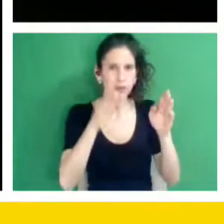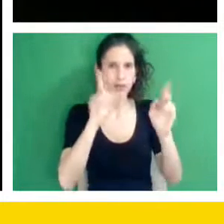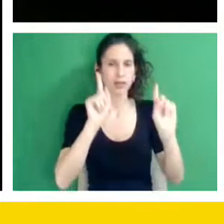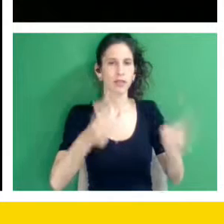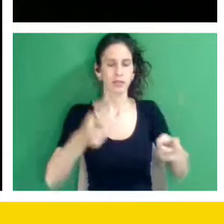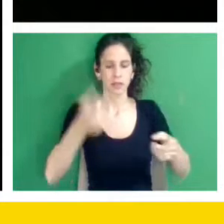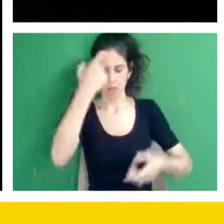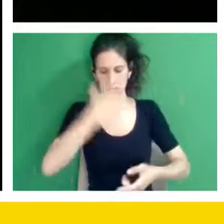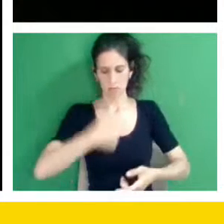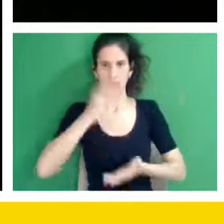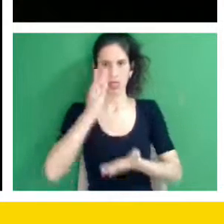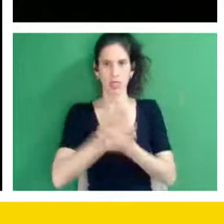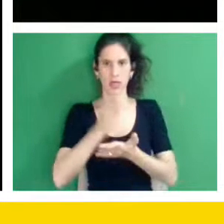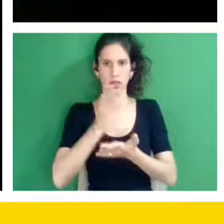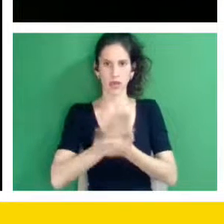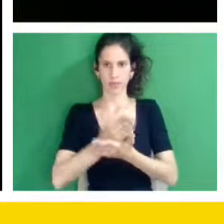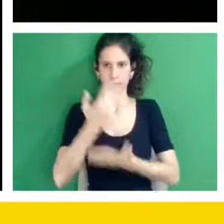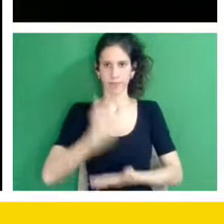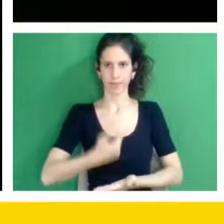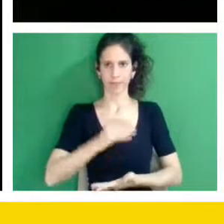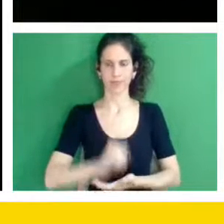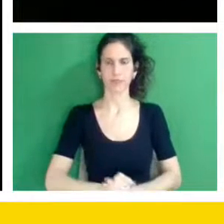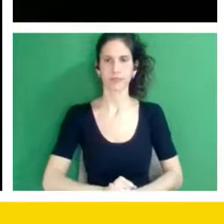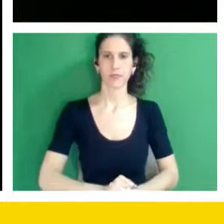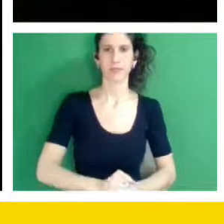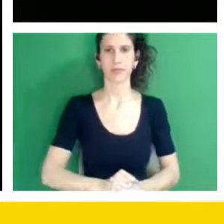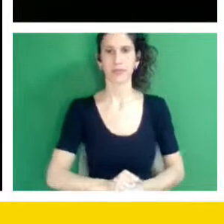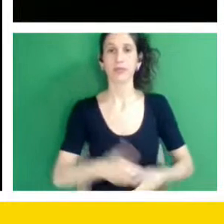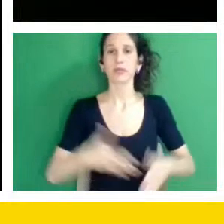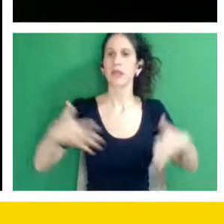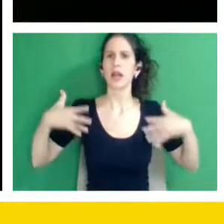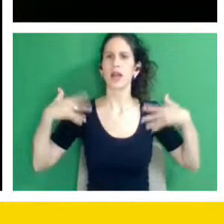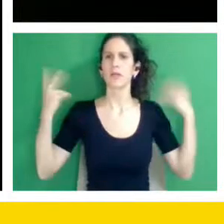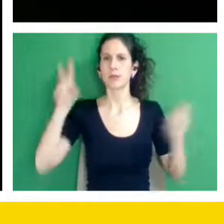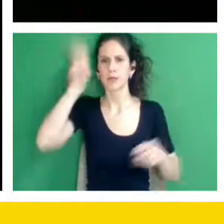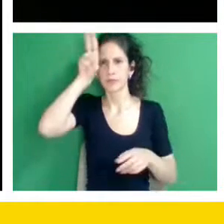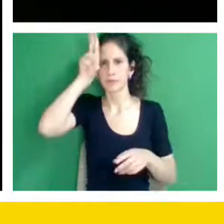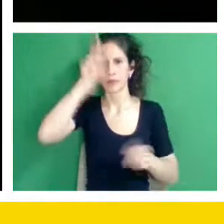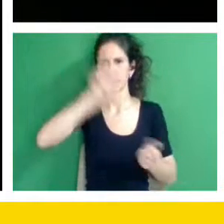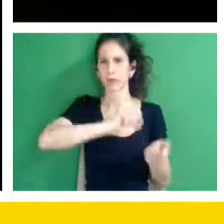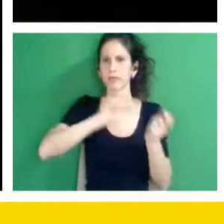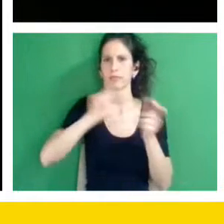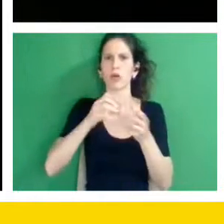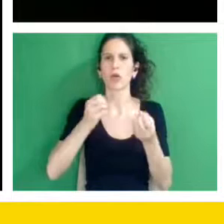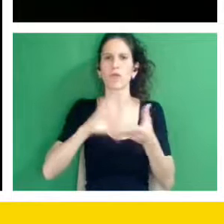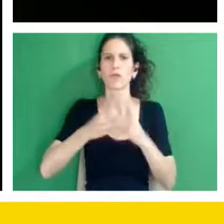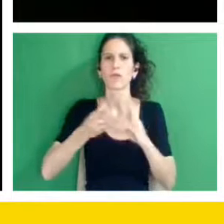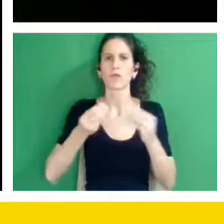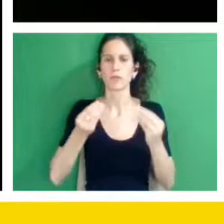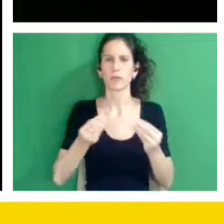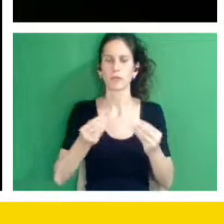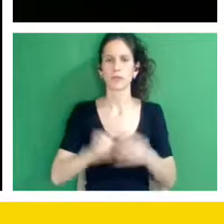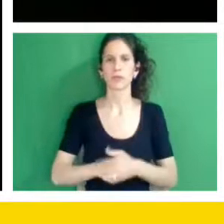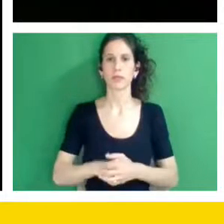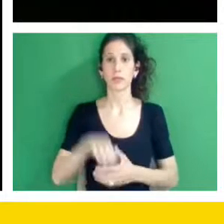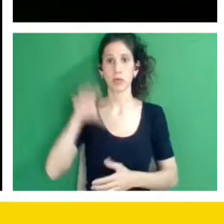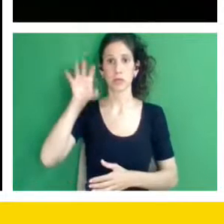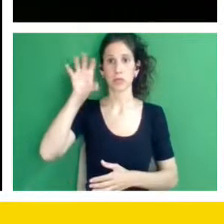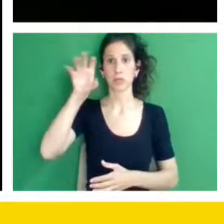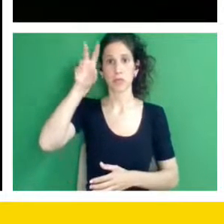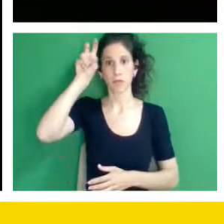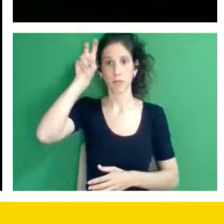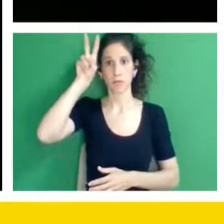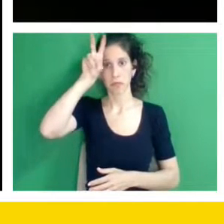Esta esperanza se trasladó a nuestro país cuando el Congreso de la República aprobó la Convención, la que fue